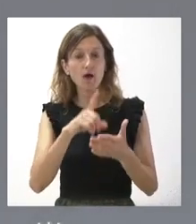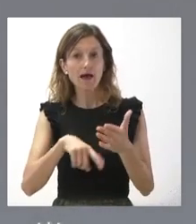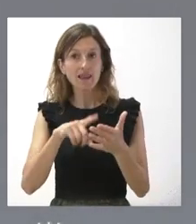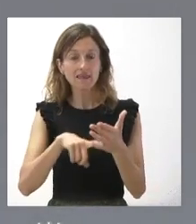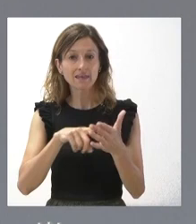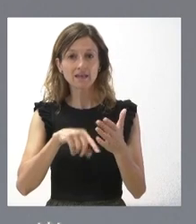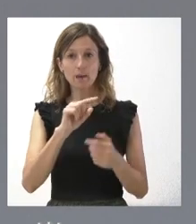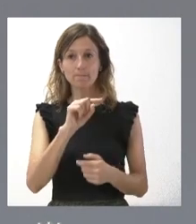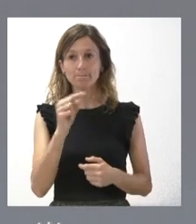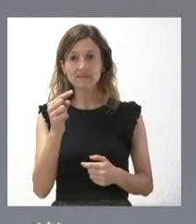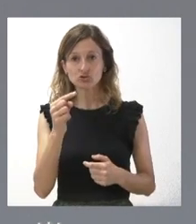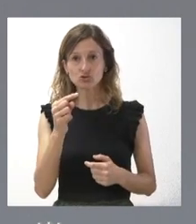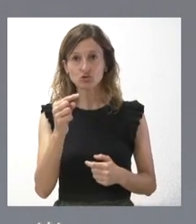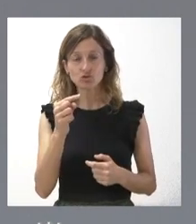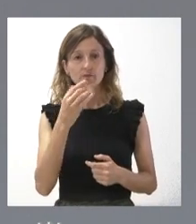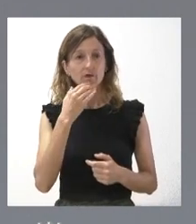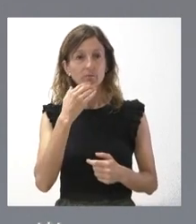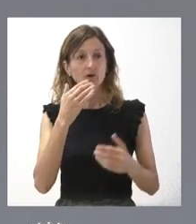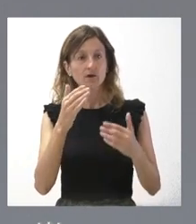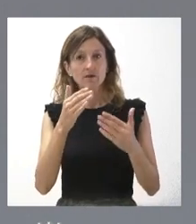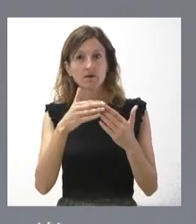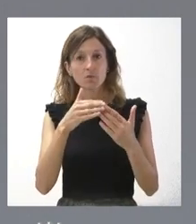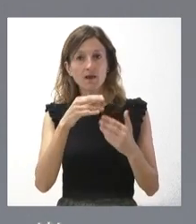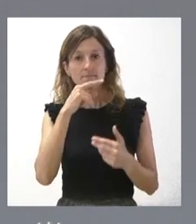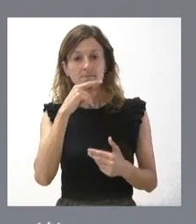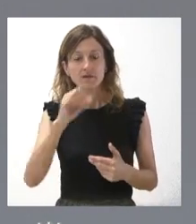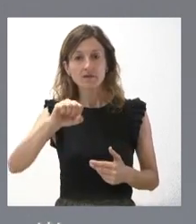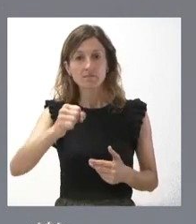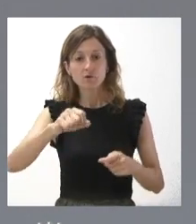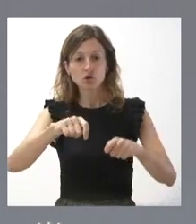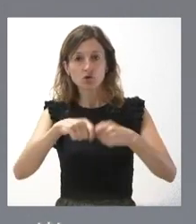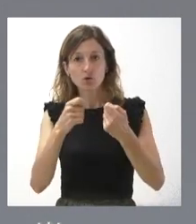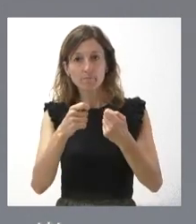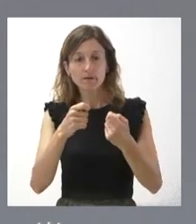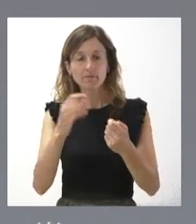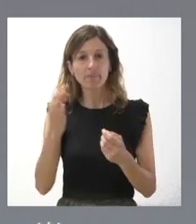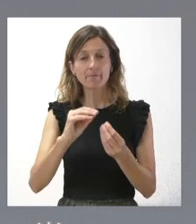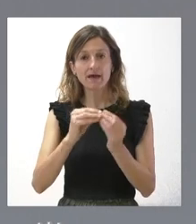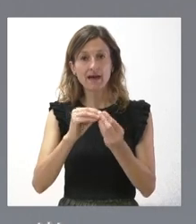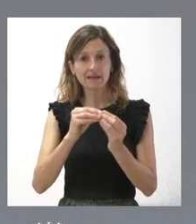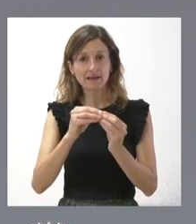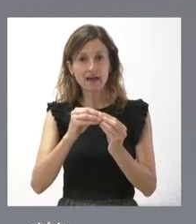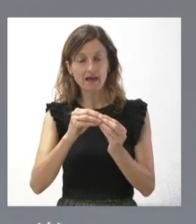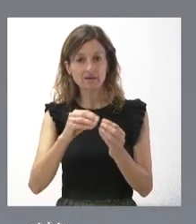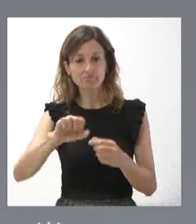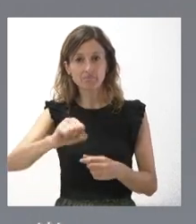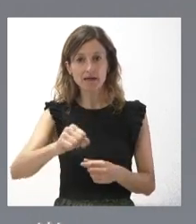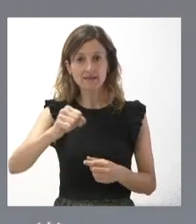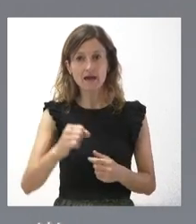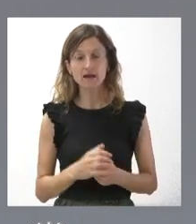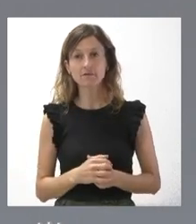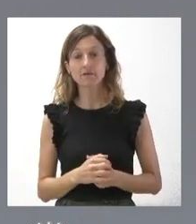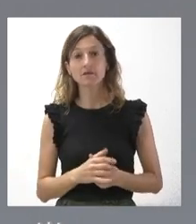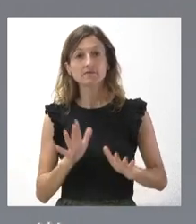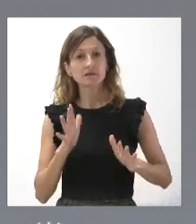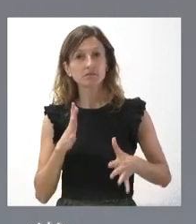un piso y rompe el manillar del cuarto de baño, pues usted tendrá que arreglar el manillar del cuarto de baño. Pero si de